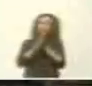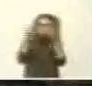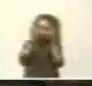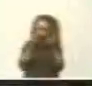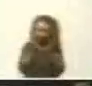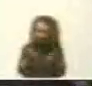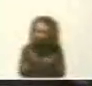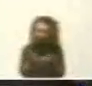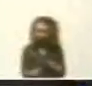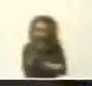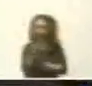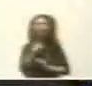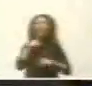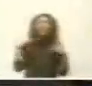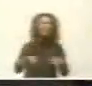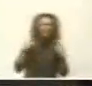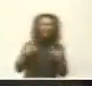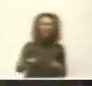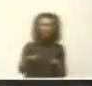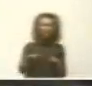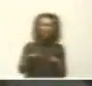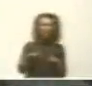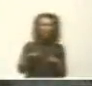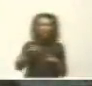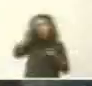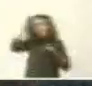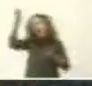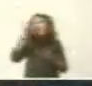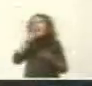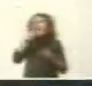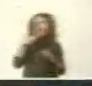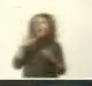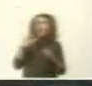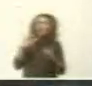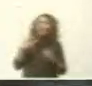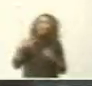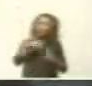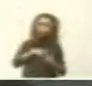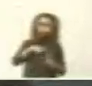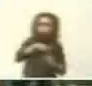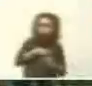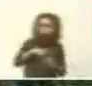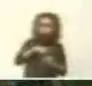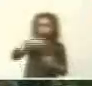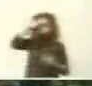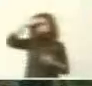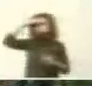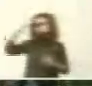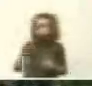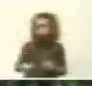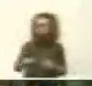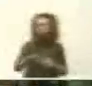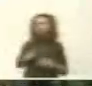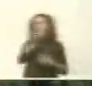Muy complicado, pues imagínese usted, está lo que me ha costado. La palabra para